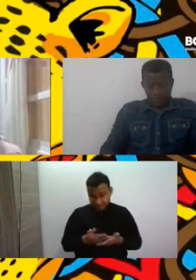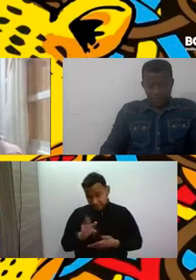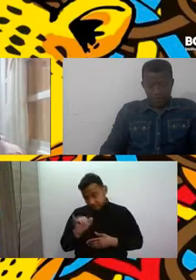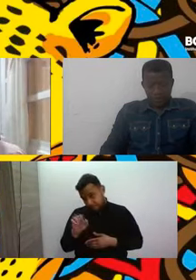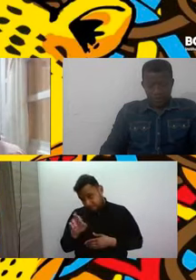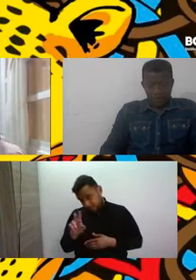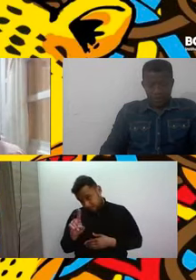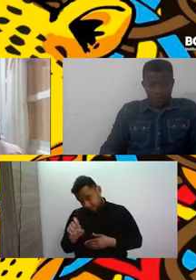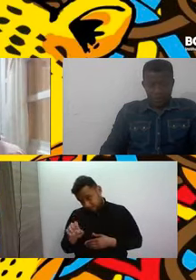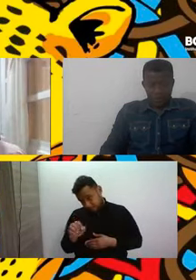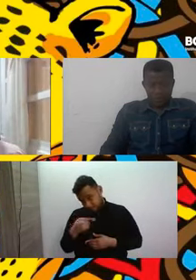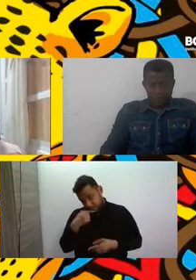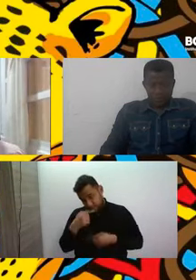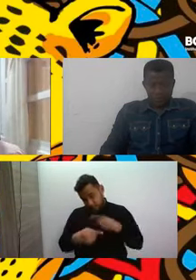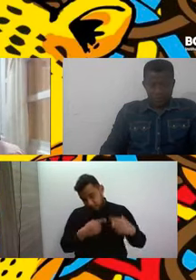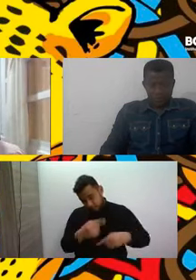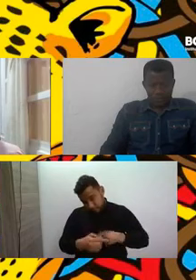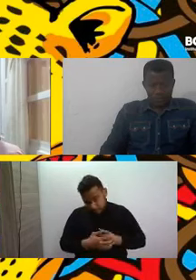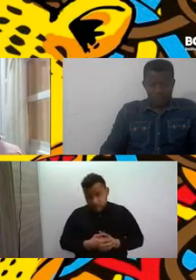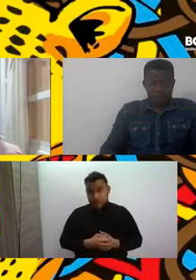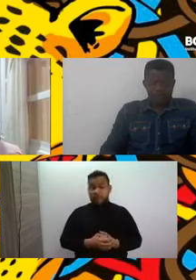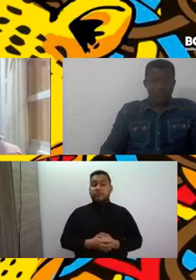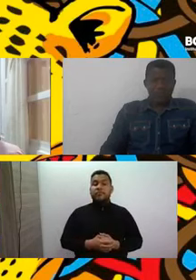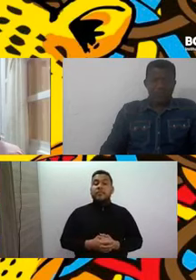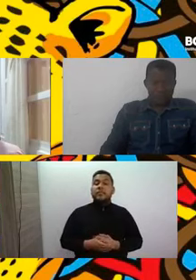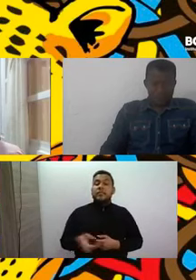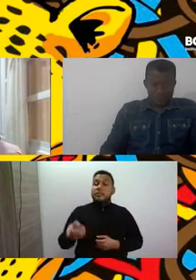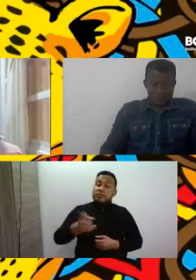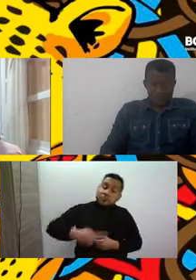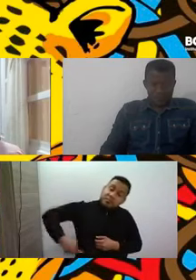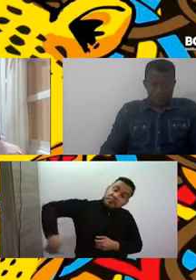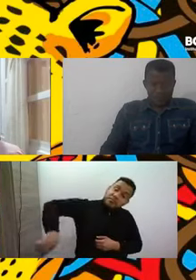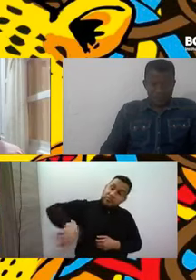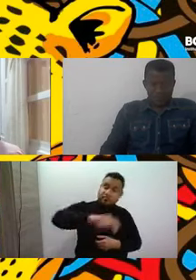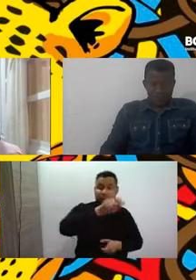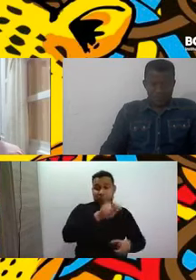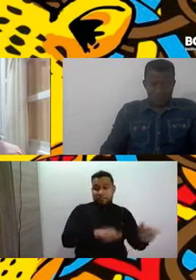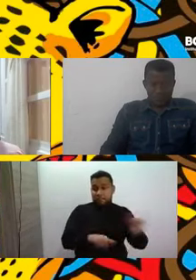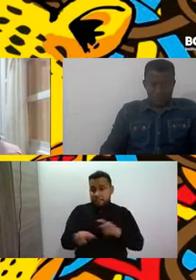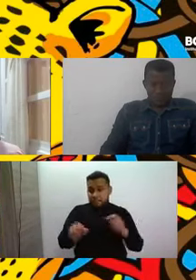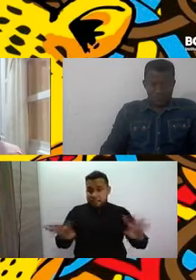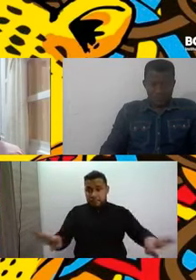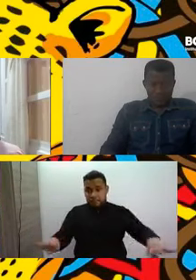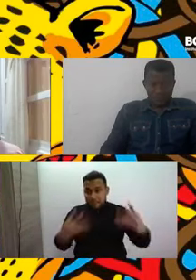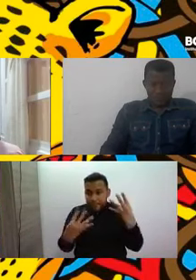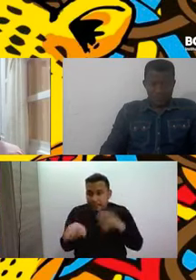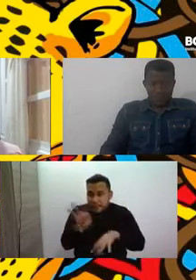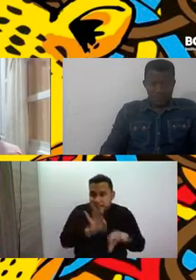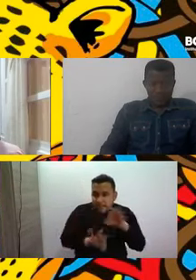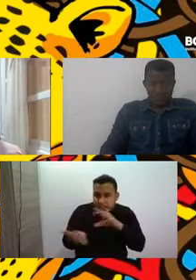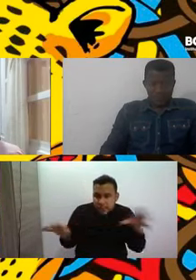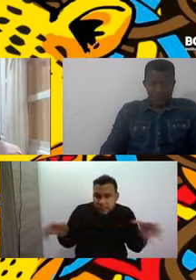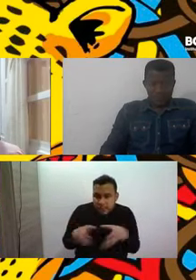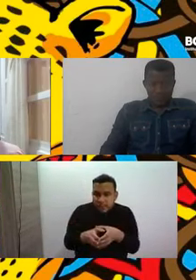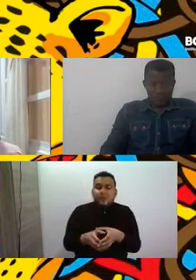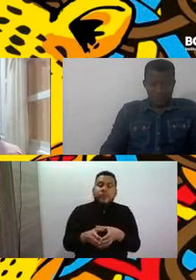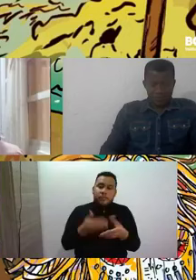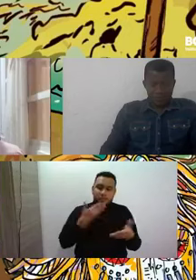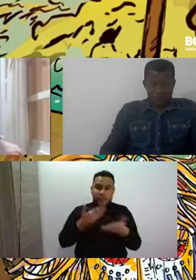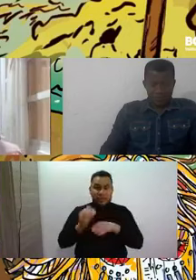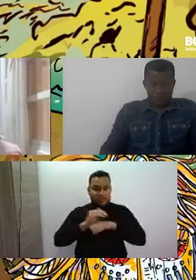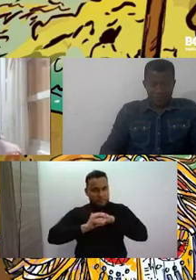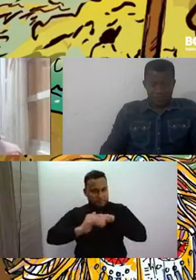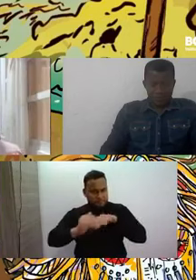criolla palenquero. Les queremos agradecer a todo nuestro auditorio selecto, por supuesto a nuestros